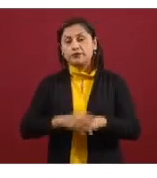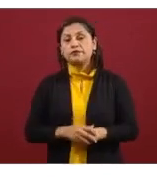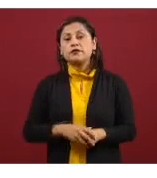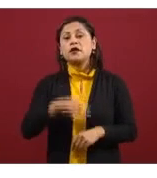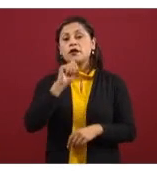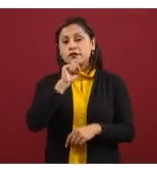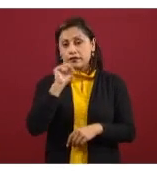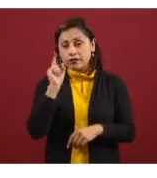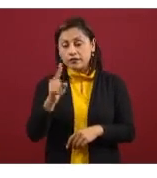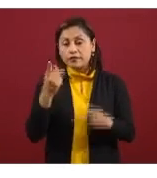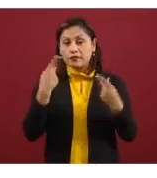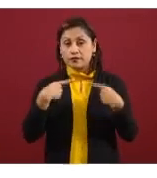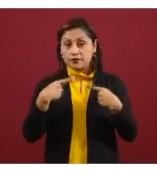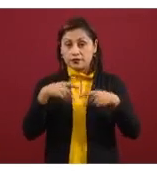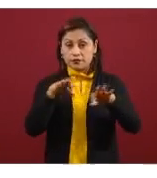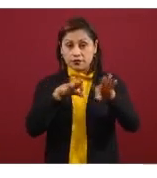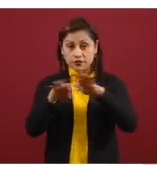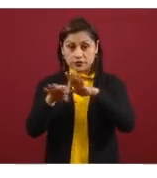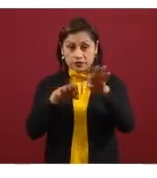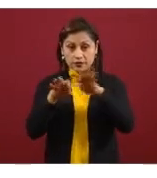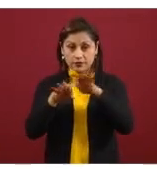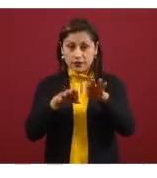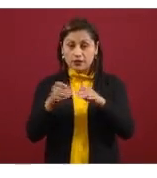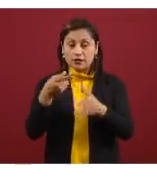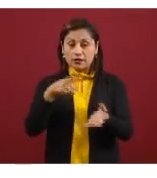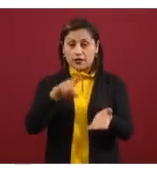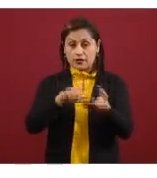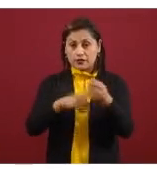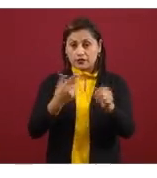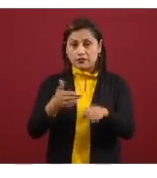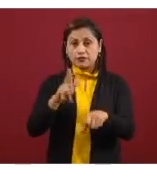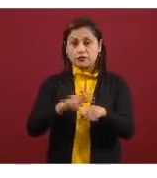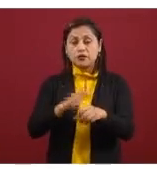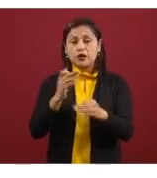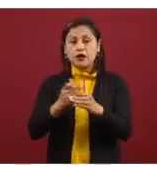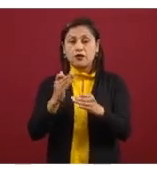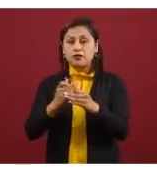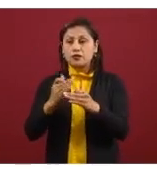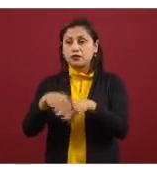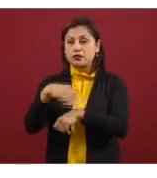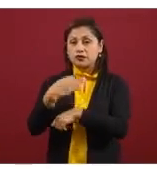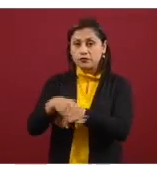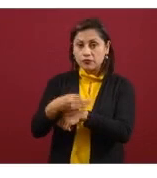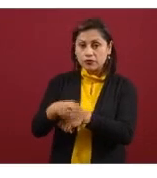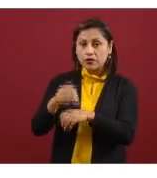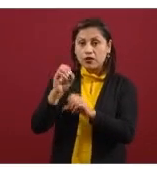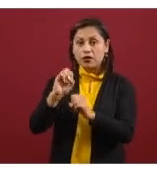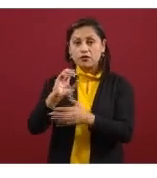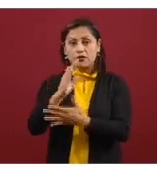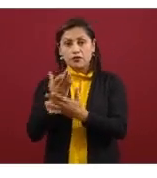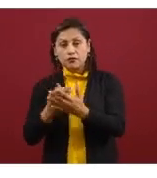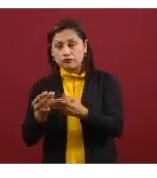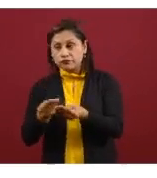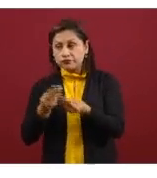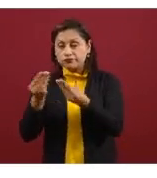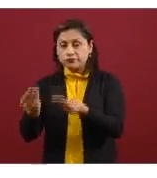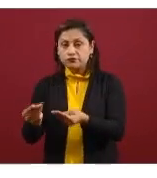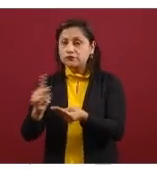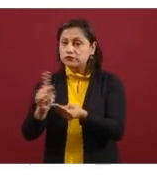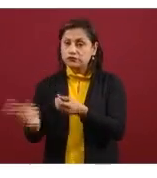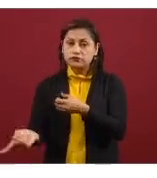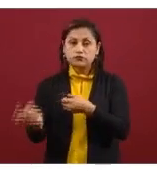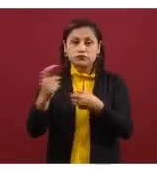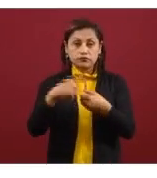basificar al personal que hoy labora por contratos eventuales y de honorarios como un elemento de